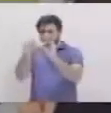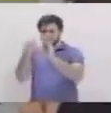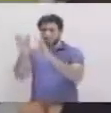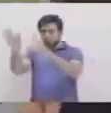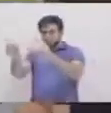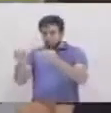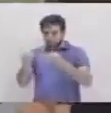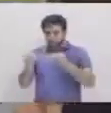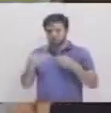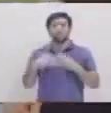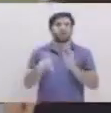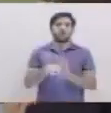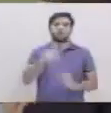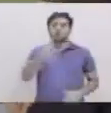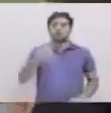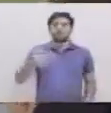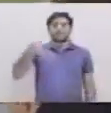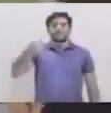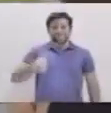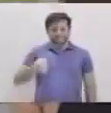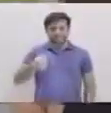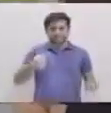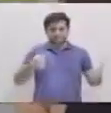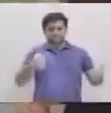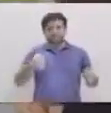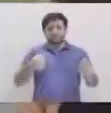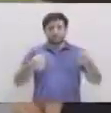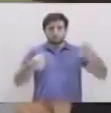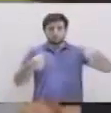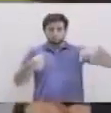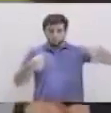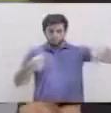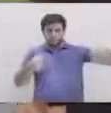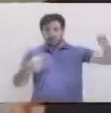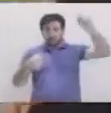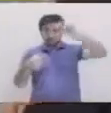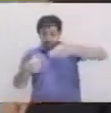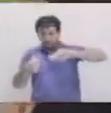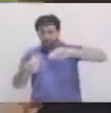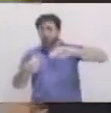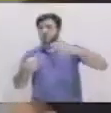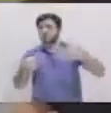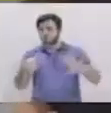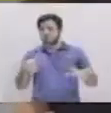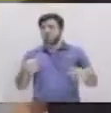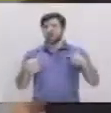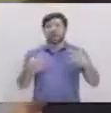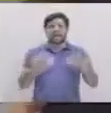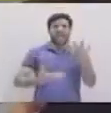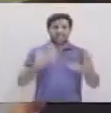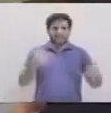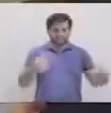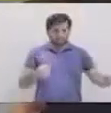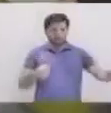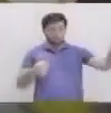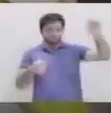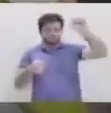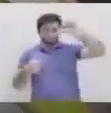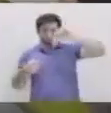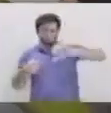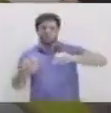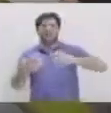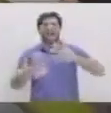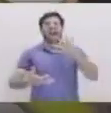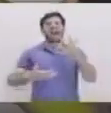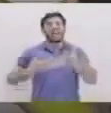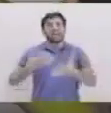moléculas. Por ejemplo, si tenemos una taza y le colocamos una cuchara, ¿verdad? Y sobre esto colocamos agua